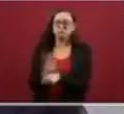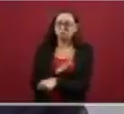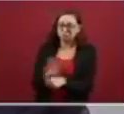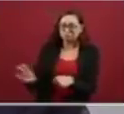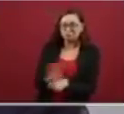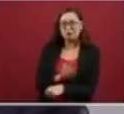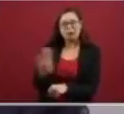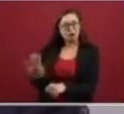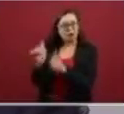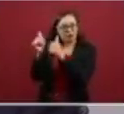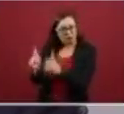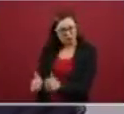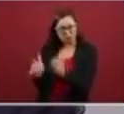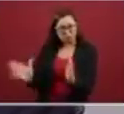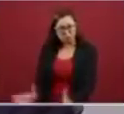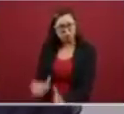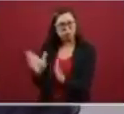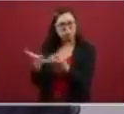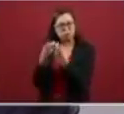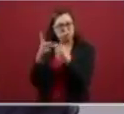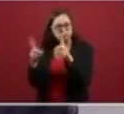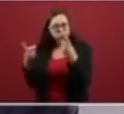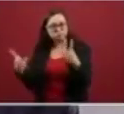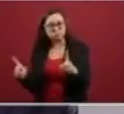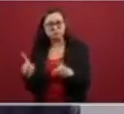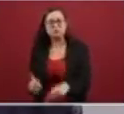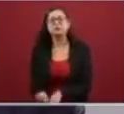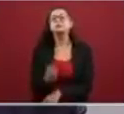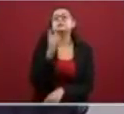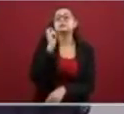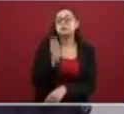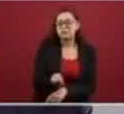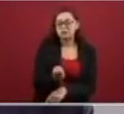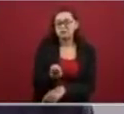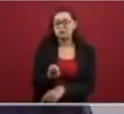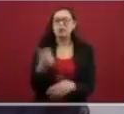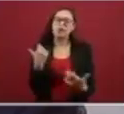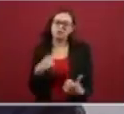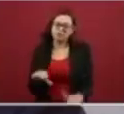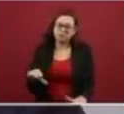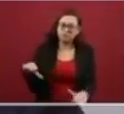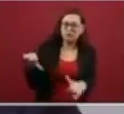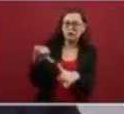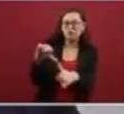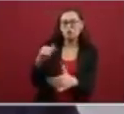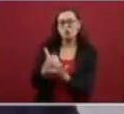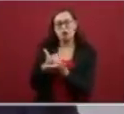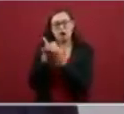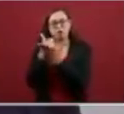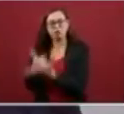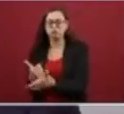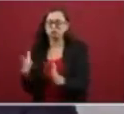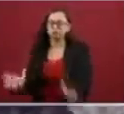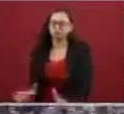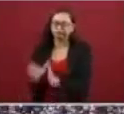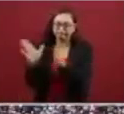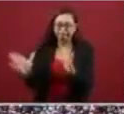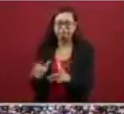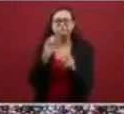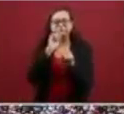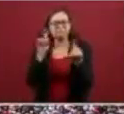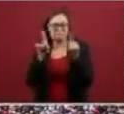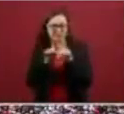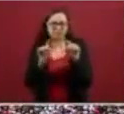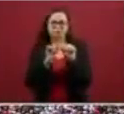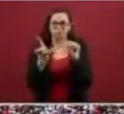es decir, en los países hermanos de Centroamérica y en nuestro país.